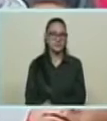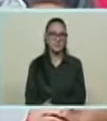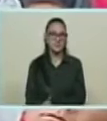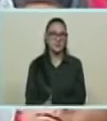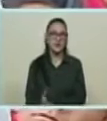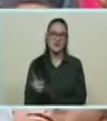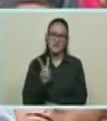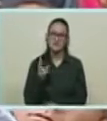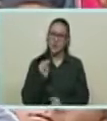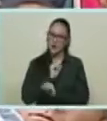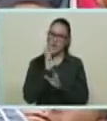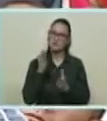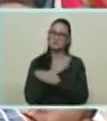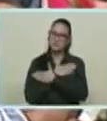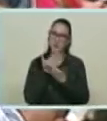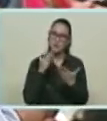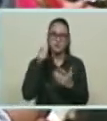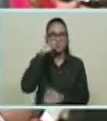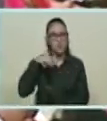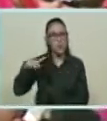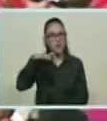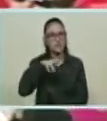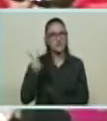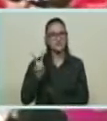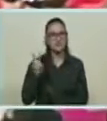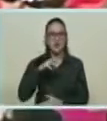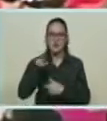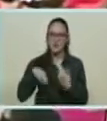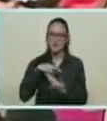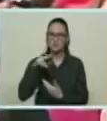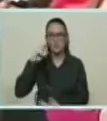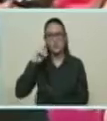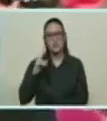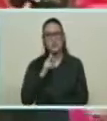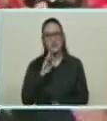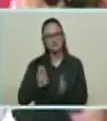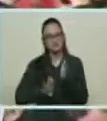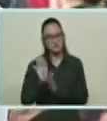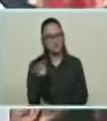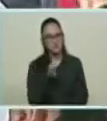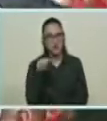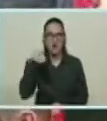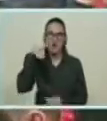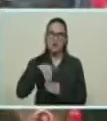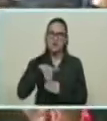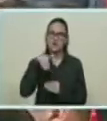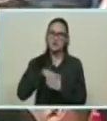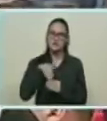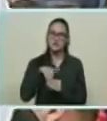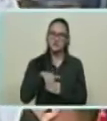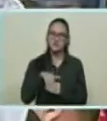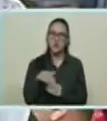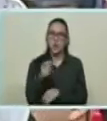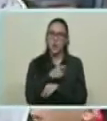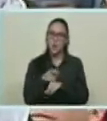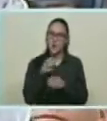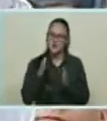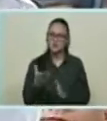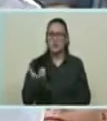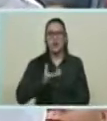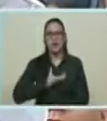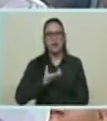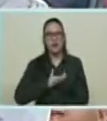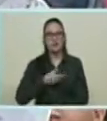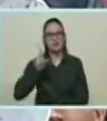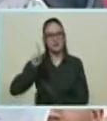Venezuela. Felicitó al pueblo venezolano y a la revolución bolivariana por los éxitos en las elecciones, tanto de gobernación como de